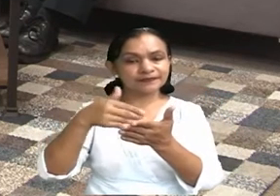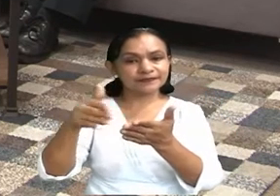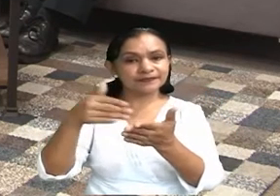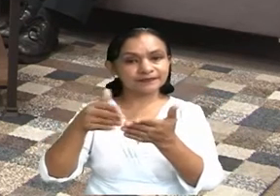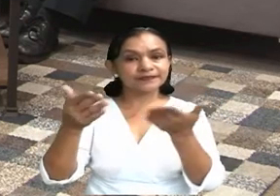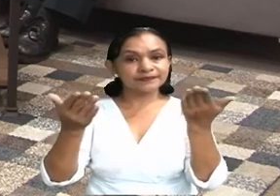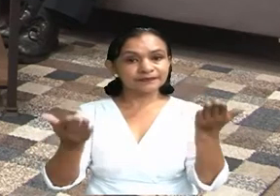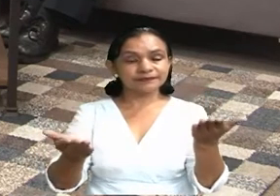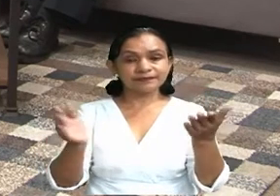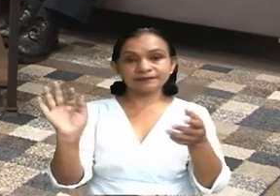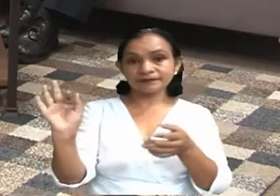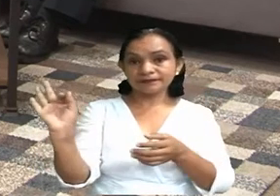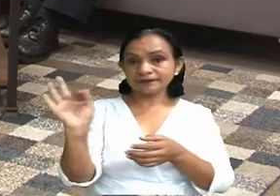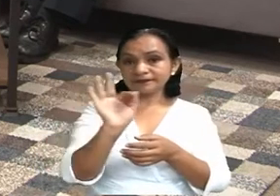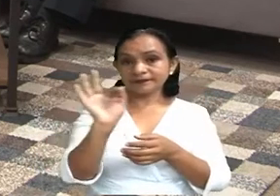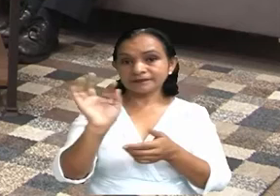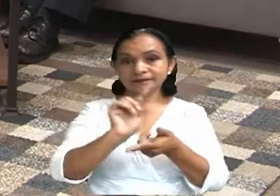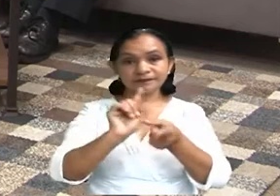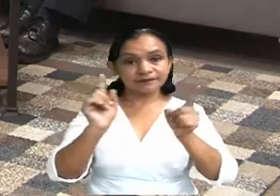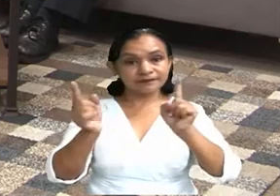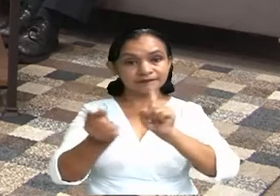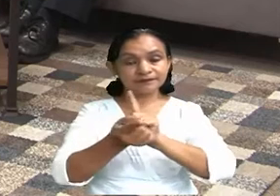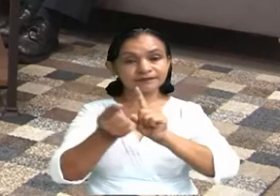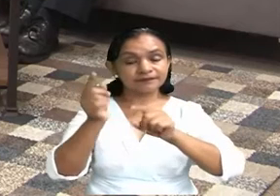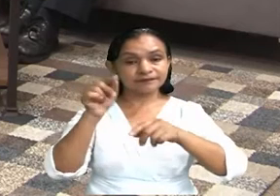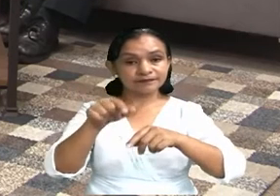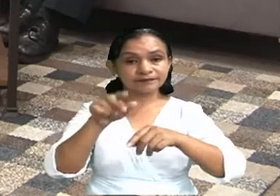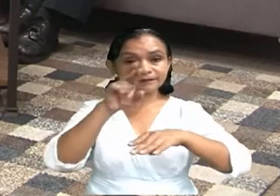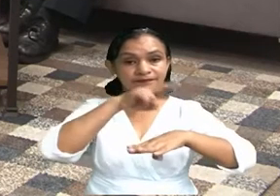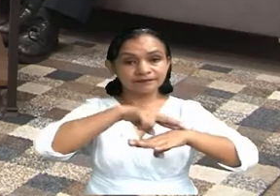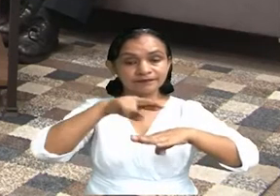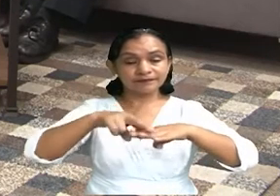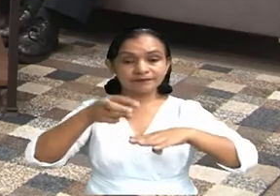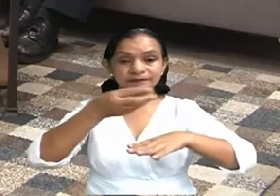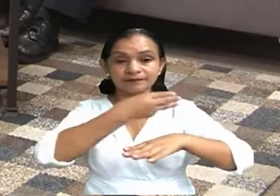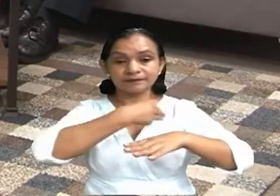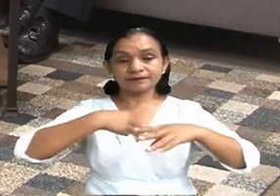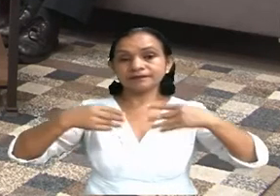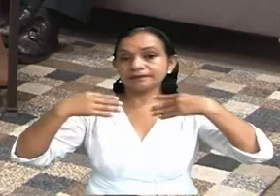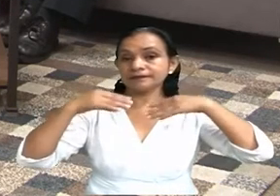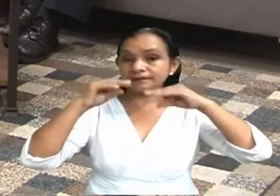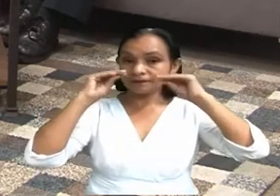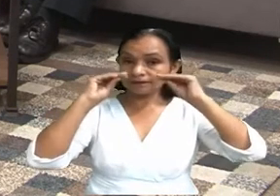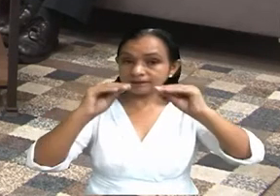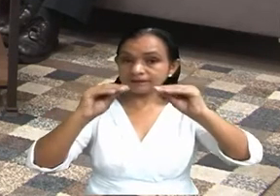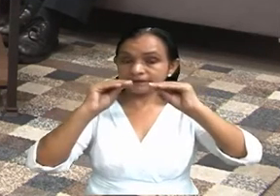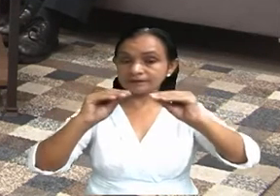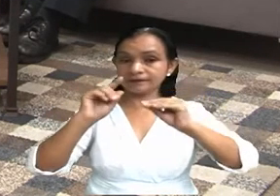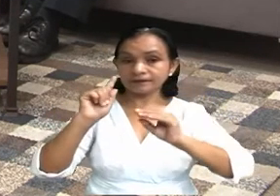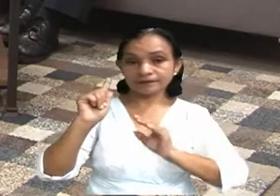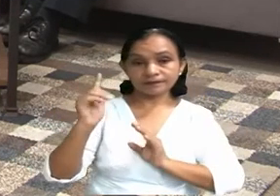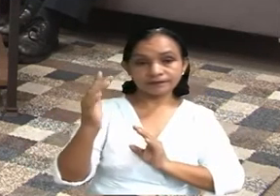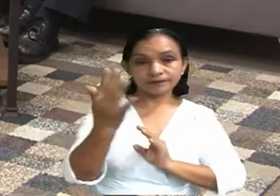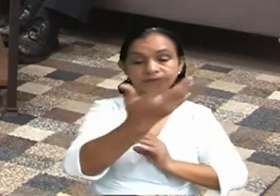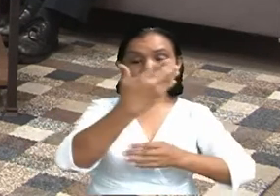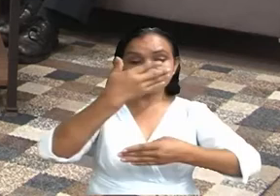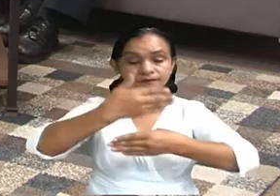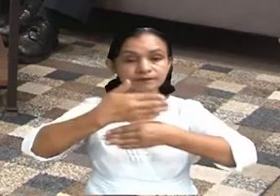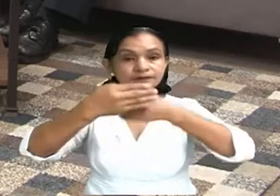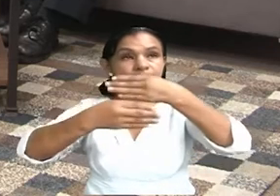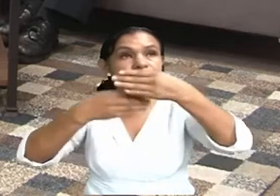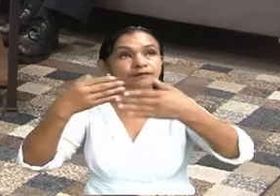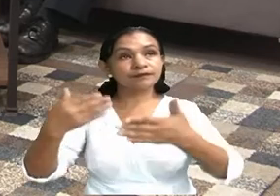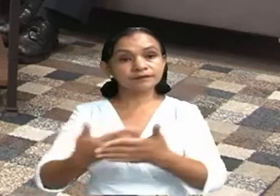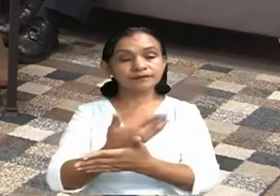misma forma de modificar la normativa que hizo el Ministerio de Educación para que todas las nuevas infraestructura